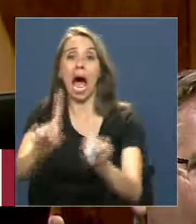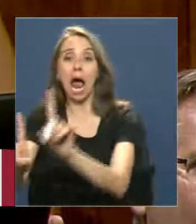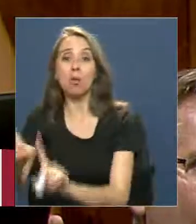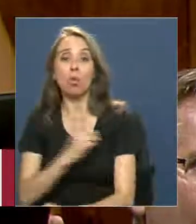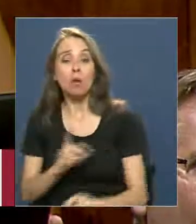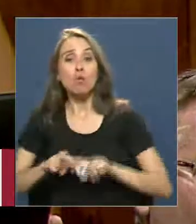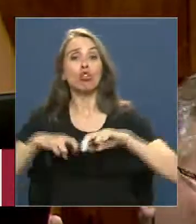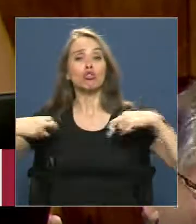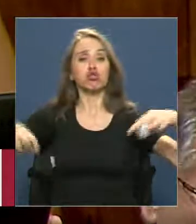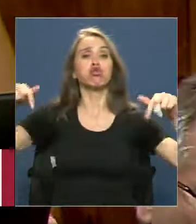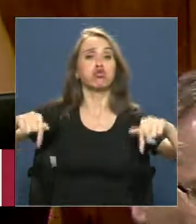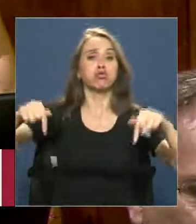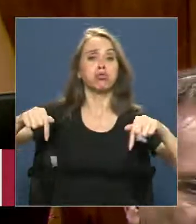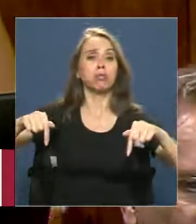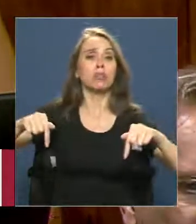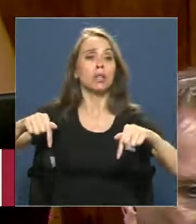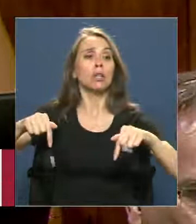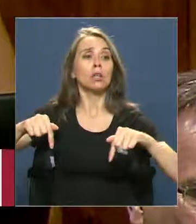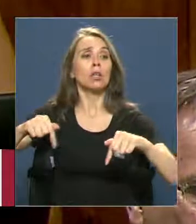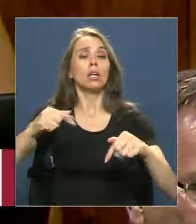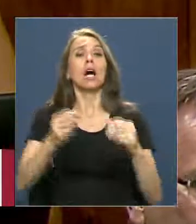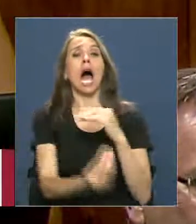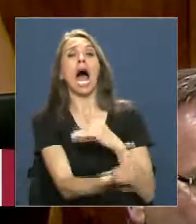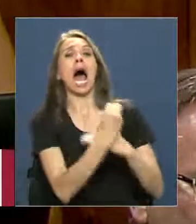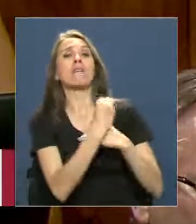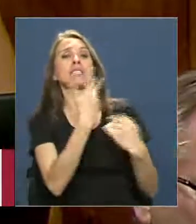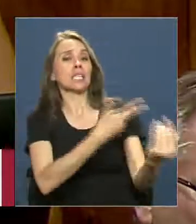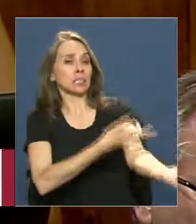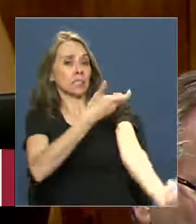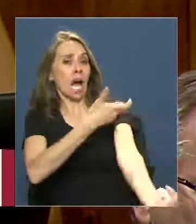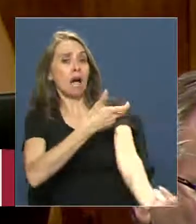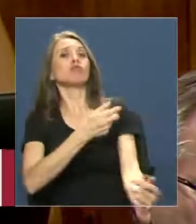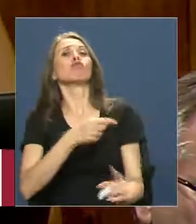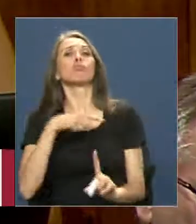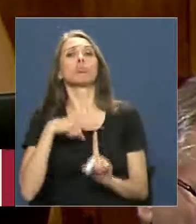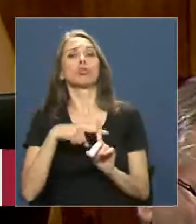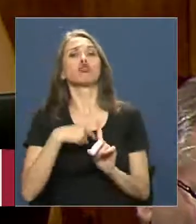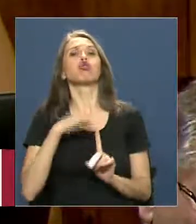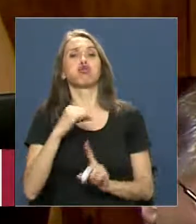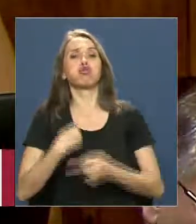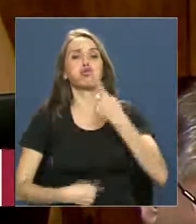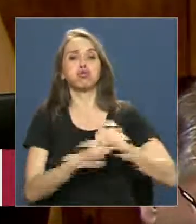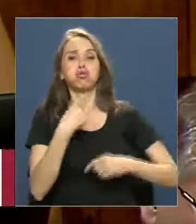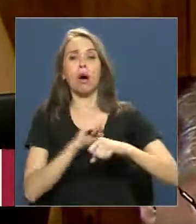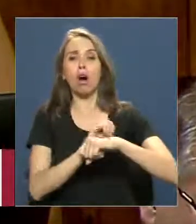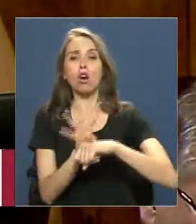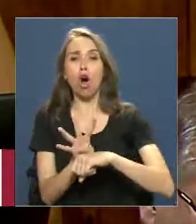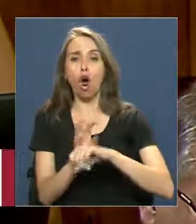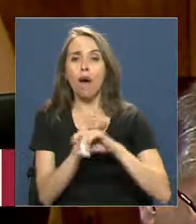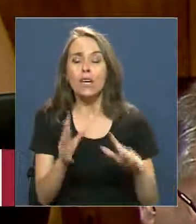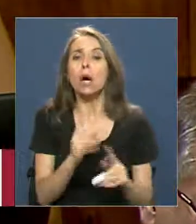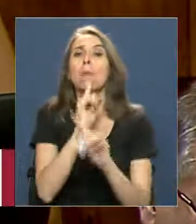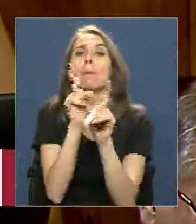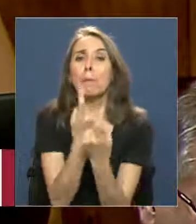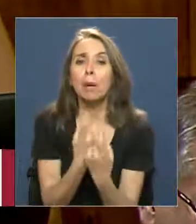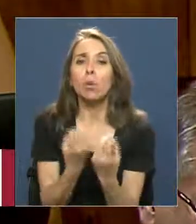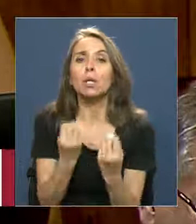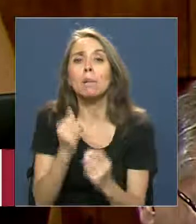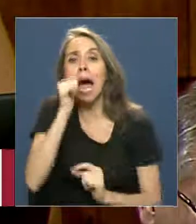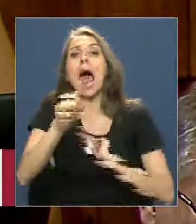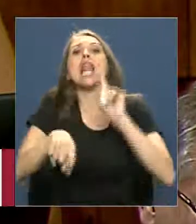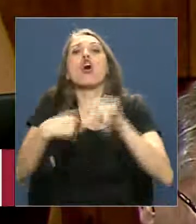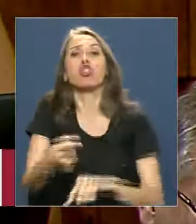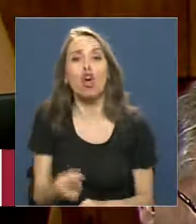que estamos presentes seamos notificados de que somos positivos de coronavirus. Y la pregunta que hay que hacerse es qué va a pasar el día